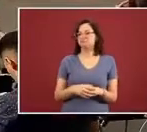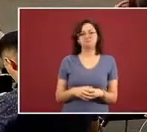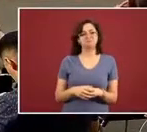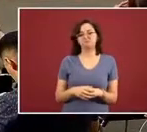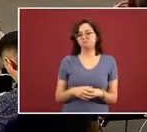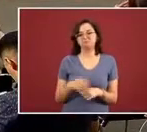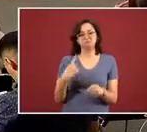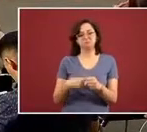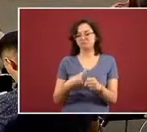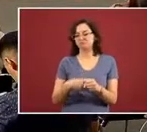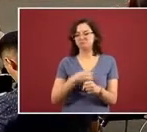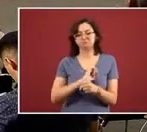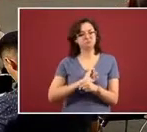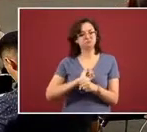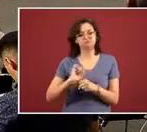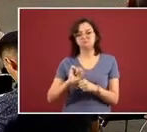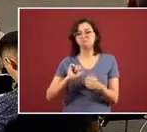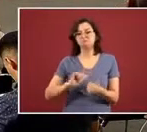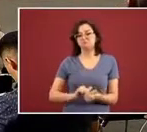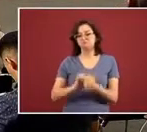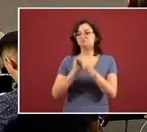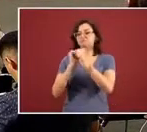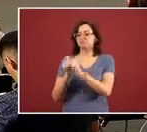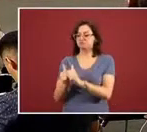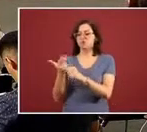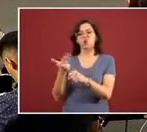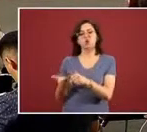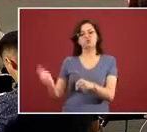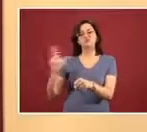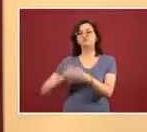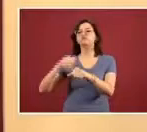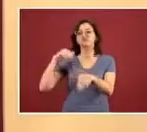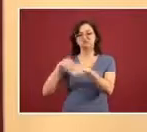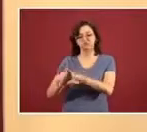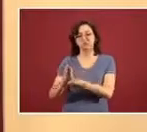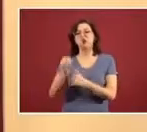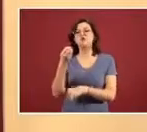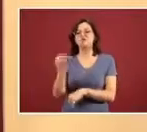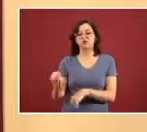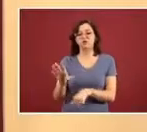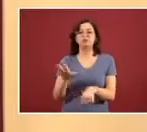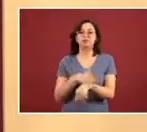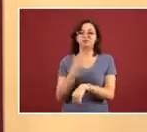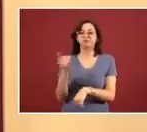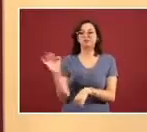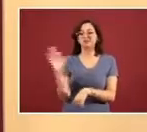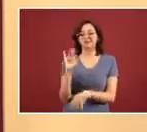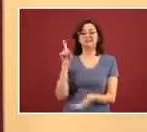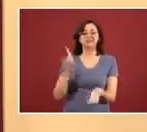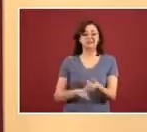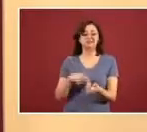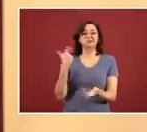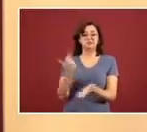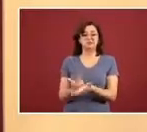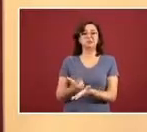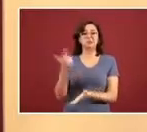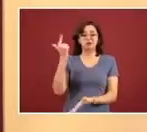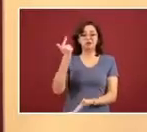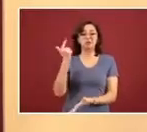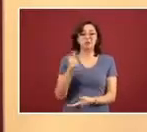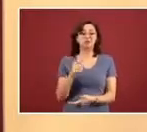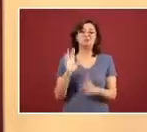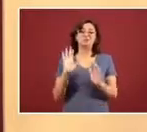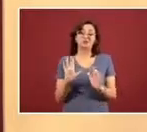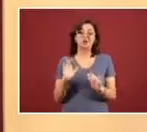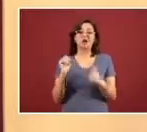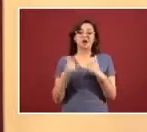una enfermedad leve, sino que va a requerir de hospitalización porque de seguro desarrolló algún signo de alarma, o la condición o la